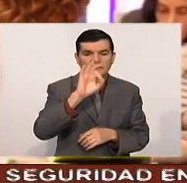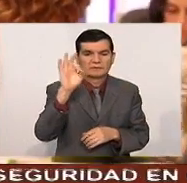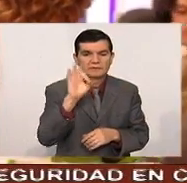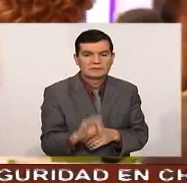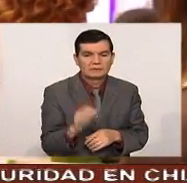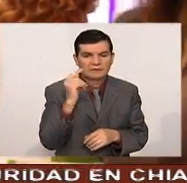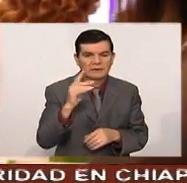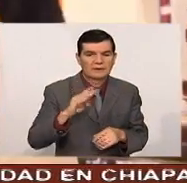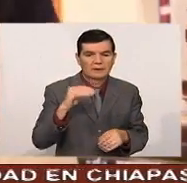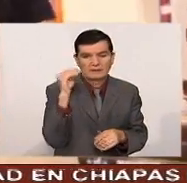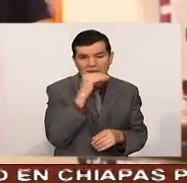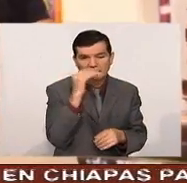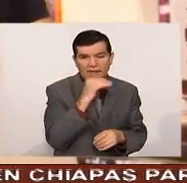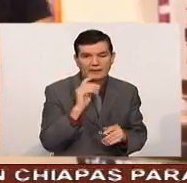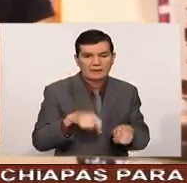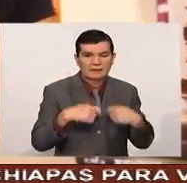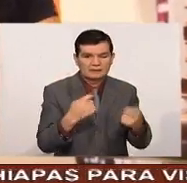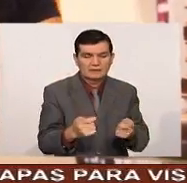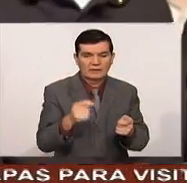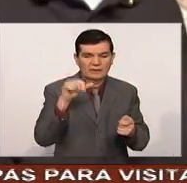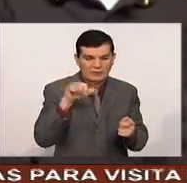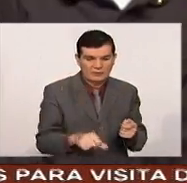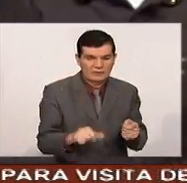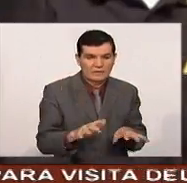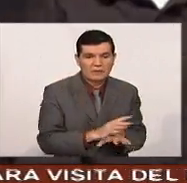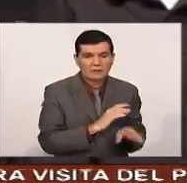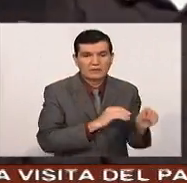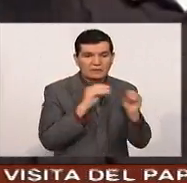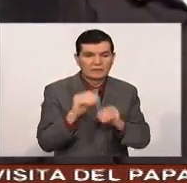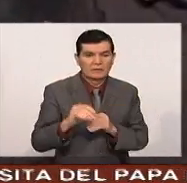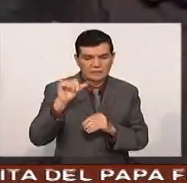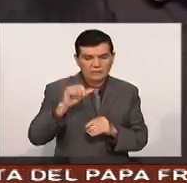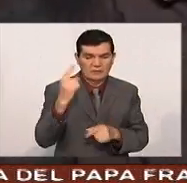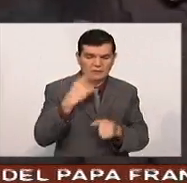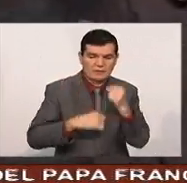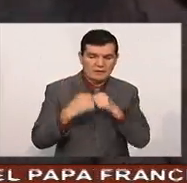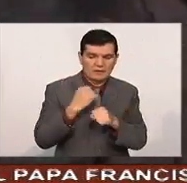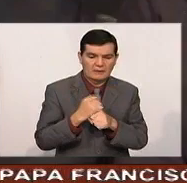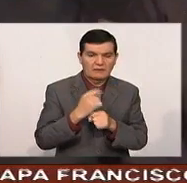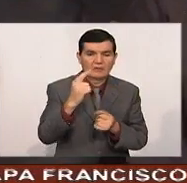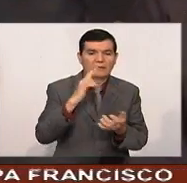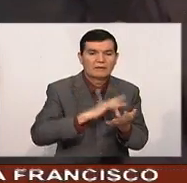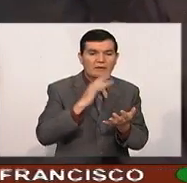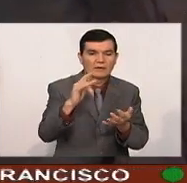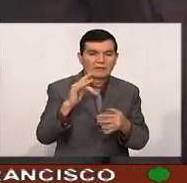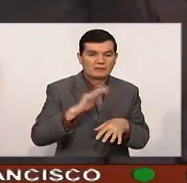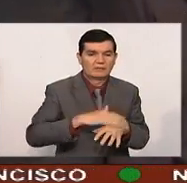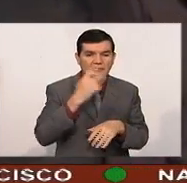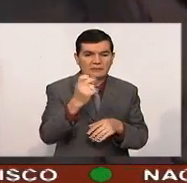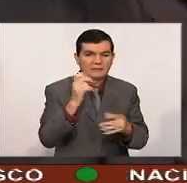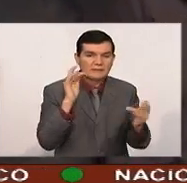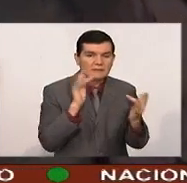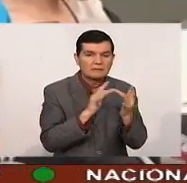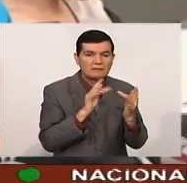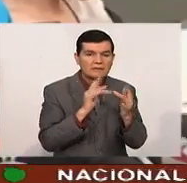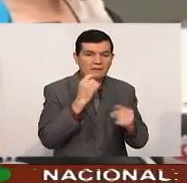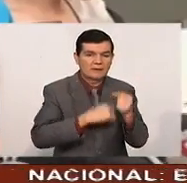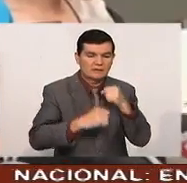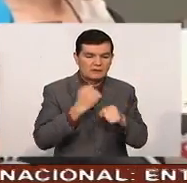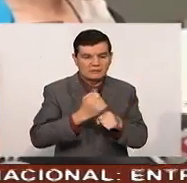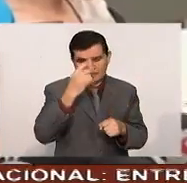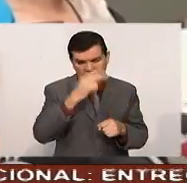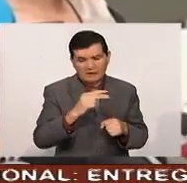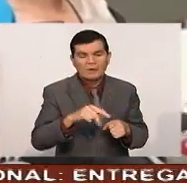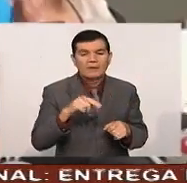400% en las becas que se otorgan. Hoy pasamos, no hoy, el año pasado, y gracias y como consecuencia directa del año de México en Reino